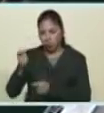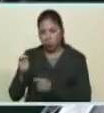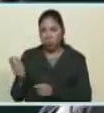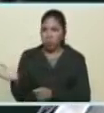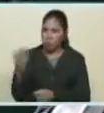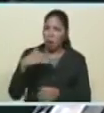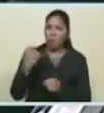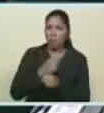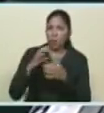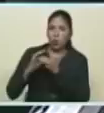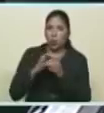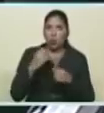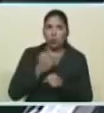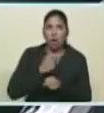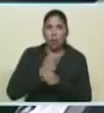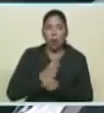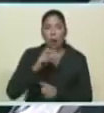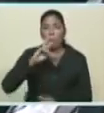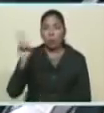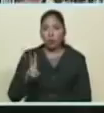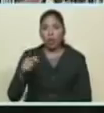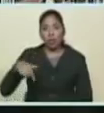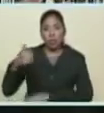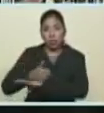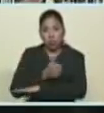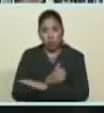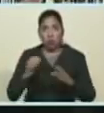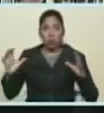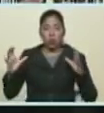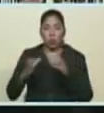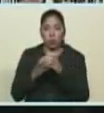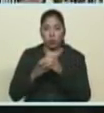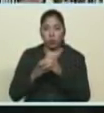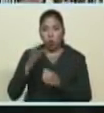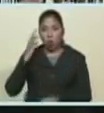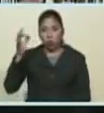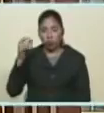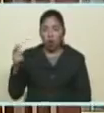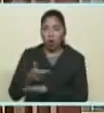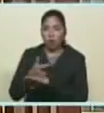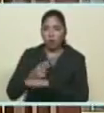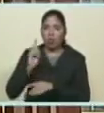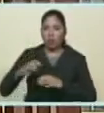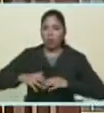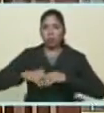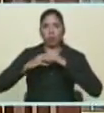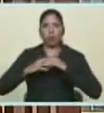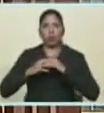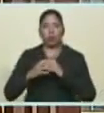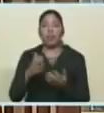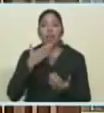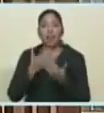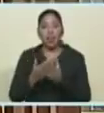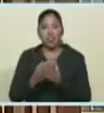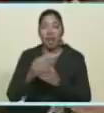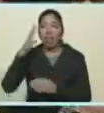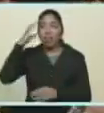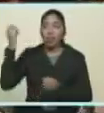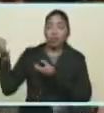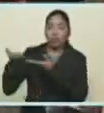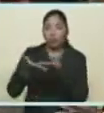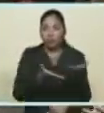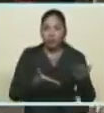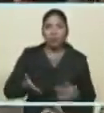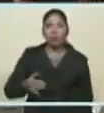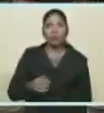vamos a trabajar. Venezuela merece que el Consejo Federal de Gobierno trabaje y se fortalezca cada día. Muchas gracias. Que Dios bendiga a